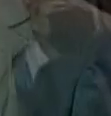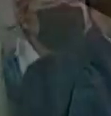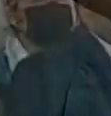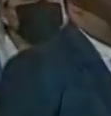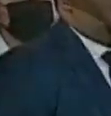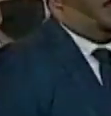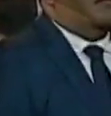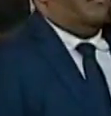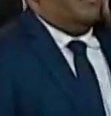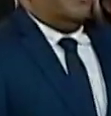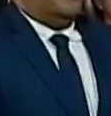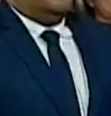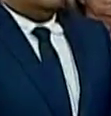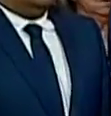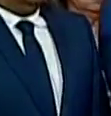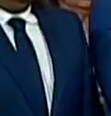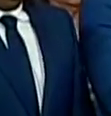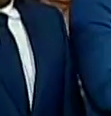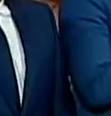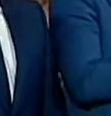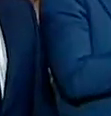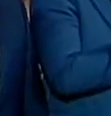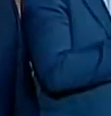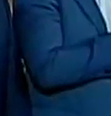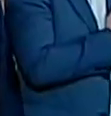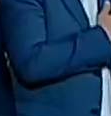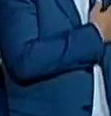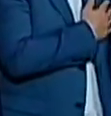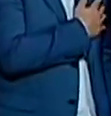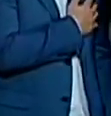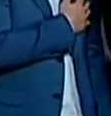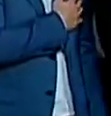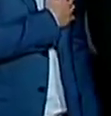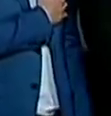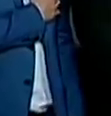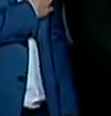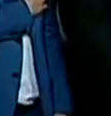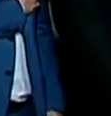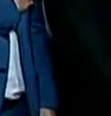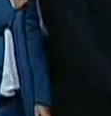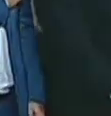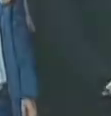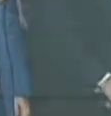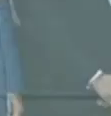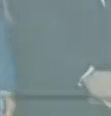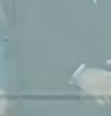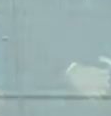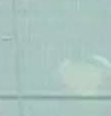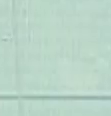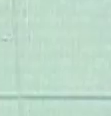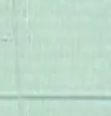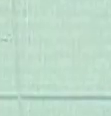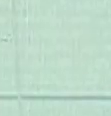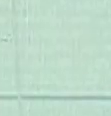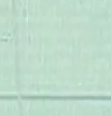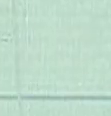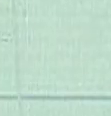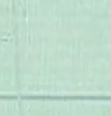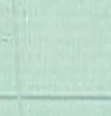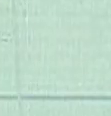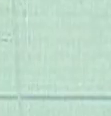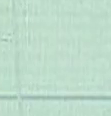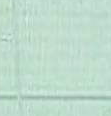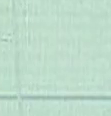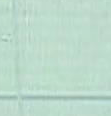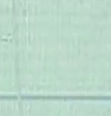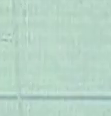triunfó egoo que otra vez triunfó Gloria al Bravo pueblo que el